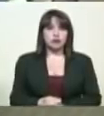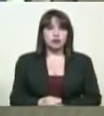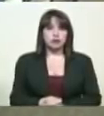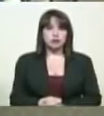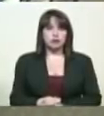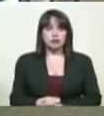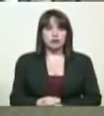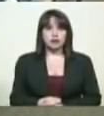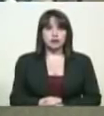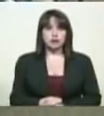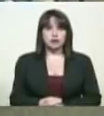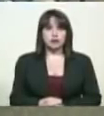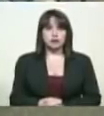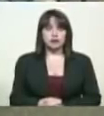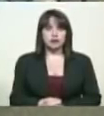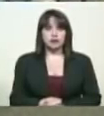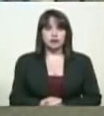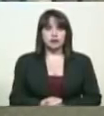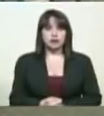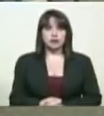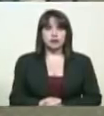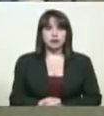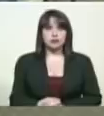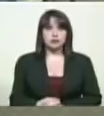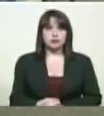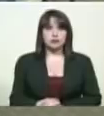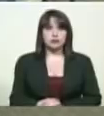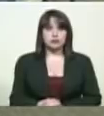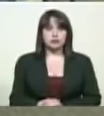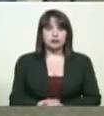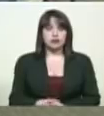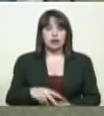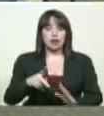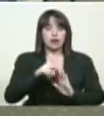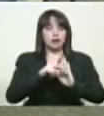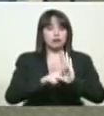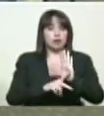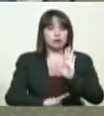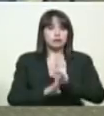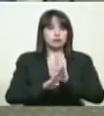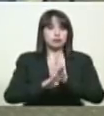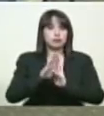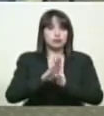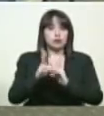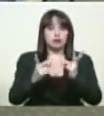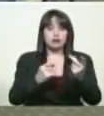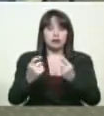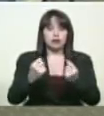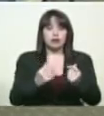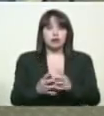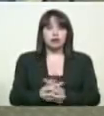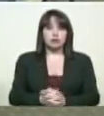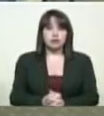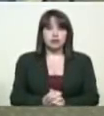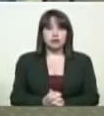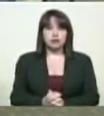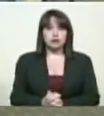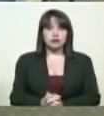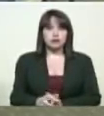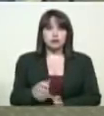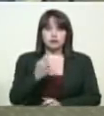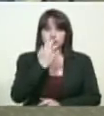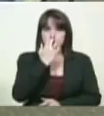la vida de nuestro pueblo plan de crecimiento económico detallado científico bien